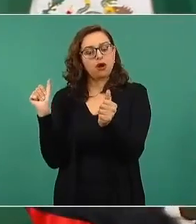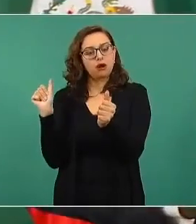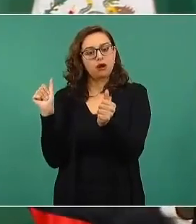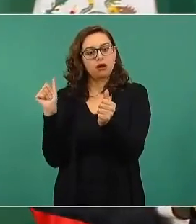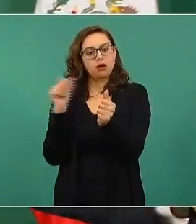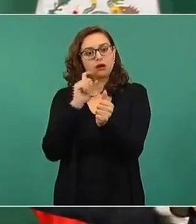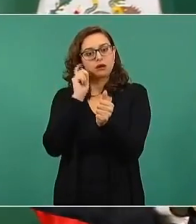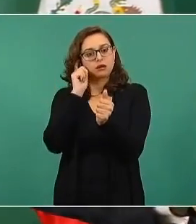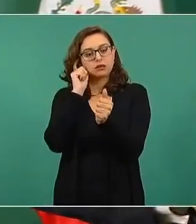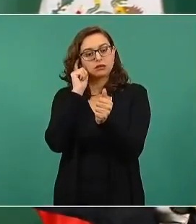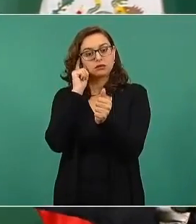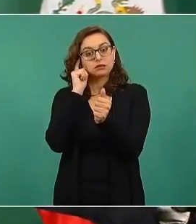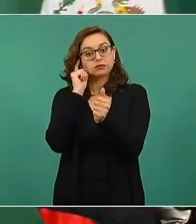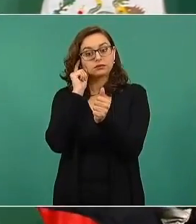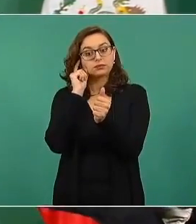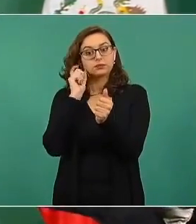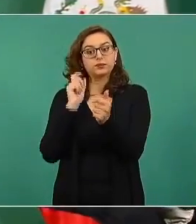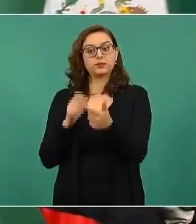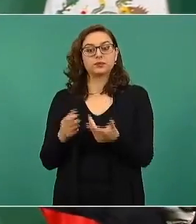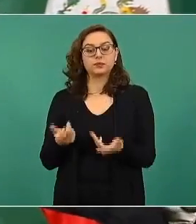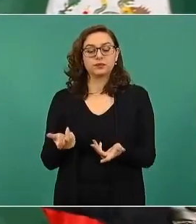desaparece.